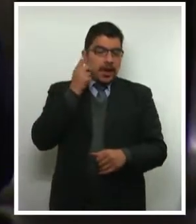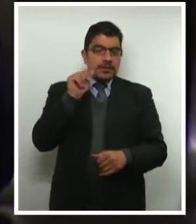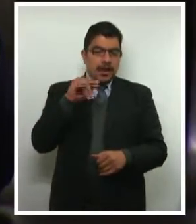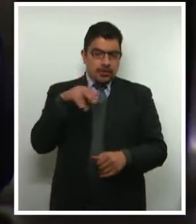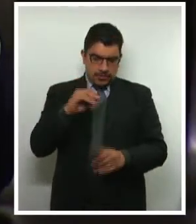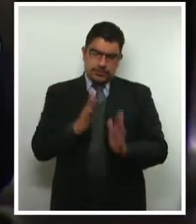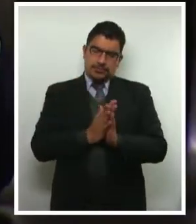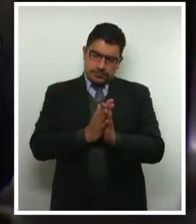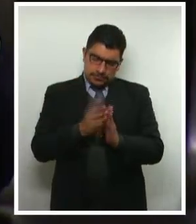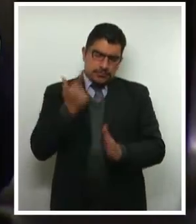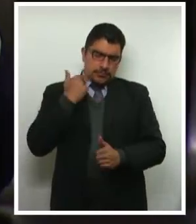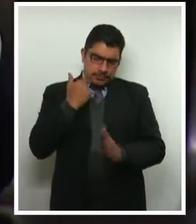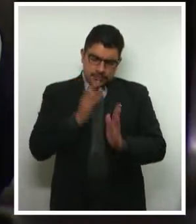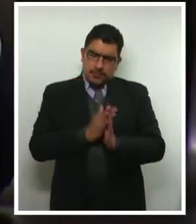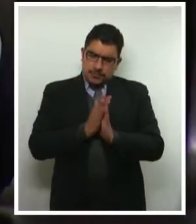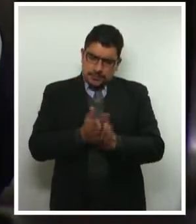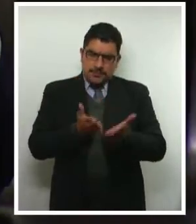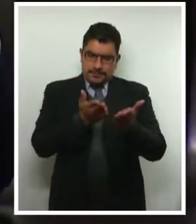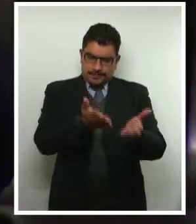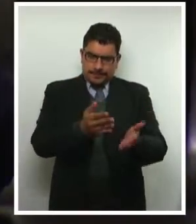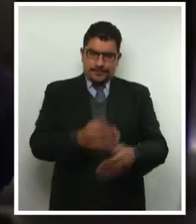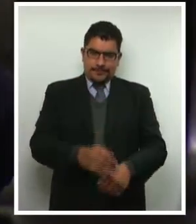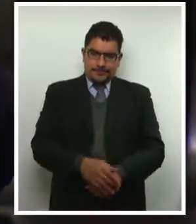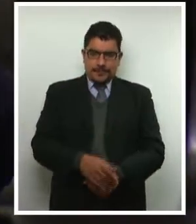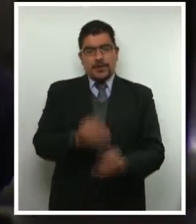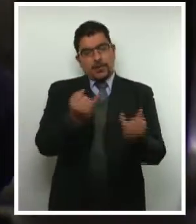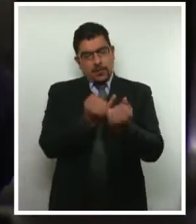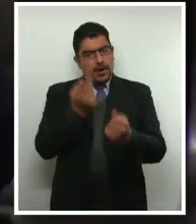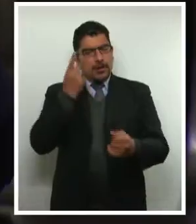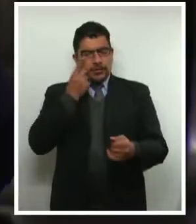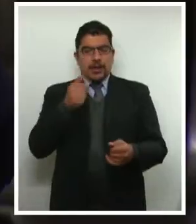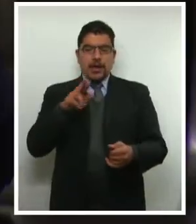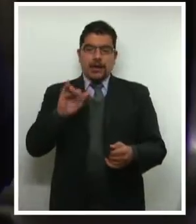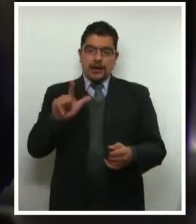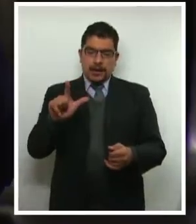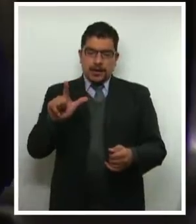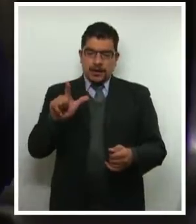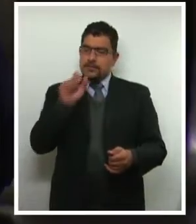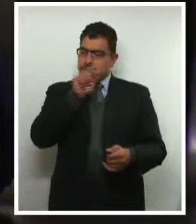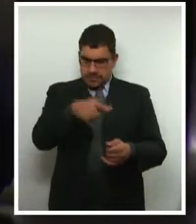sería también tan amable, al igual que el diputado Krill,